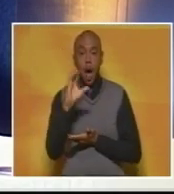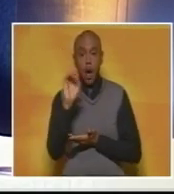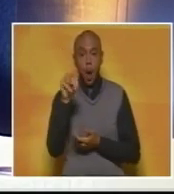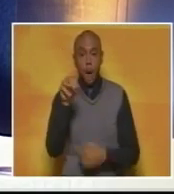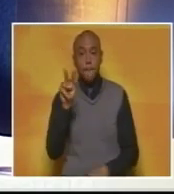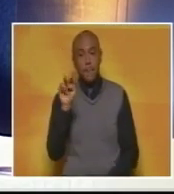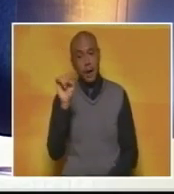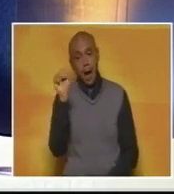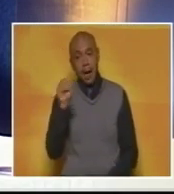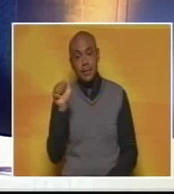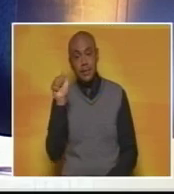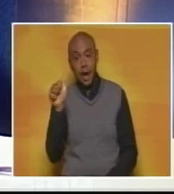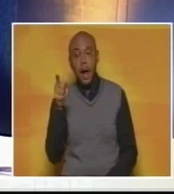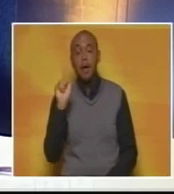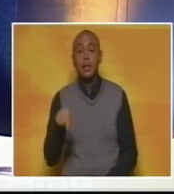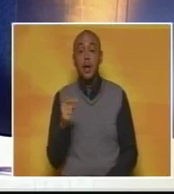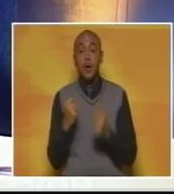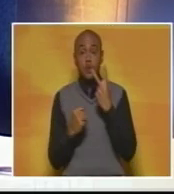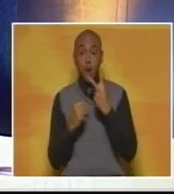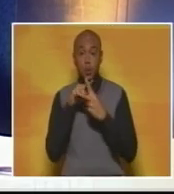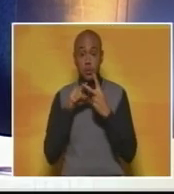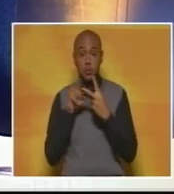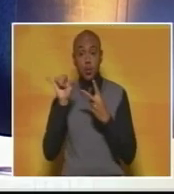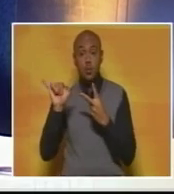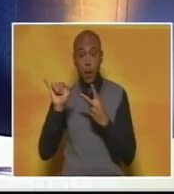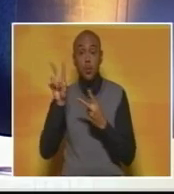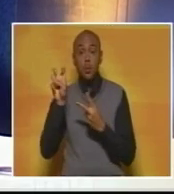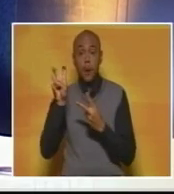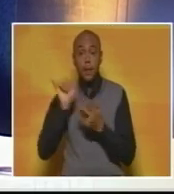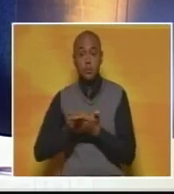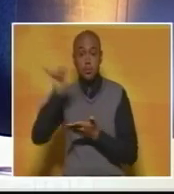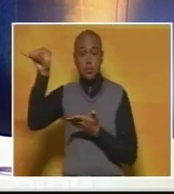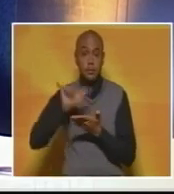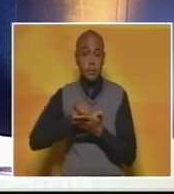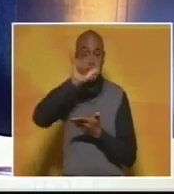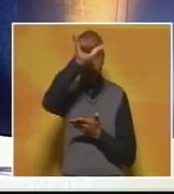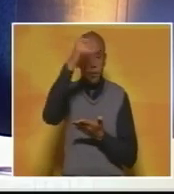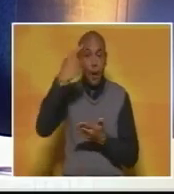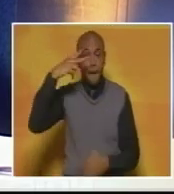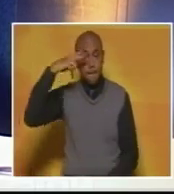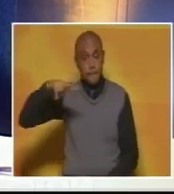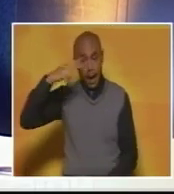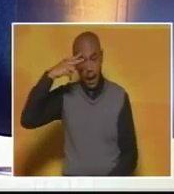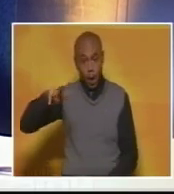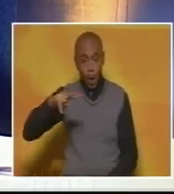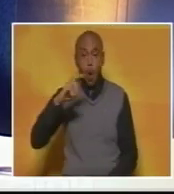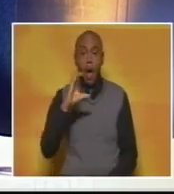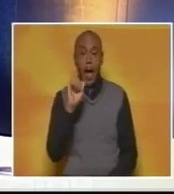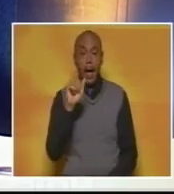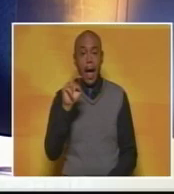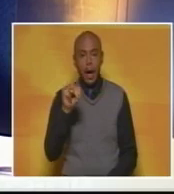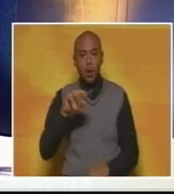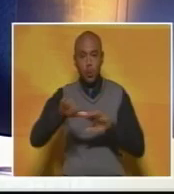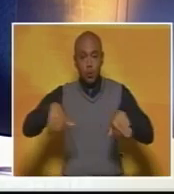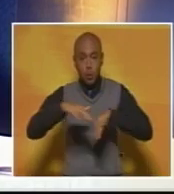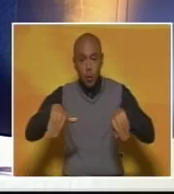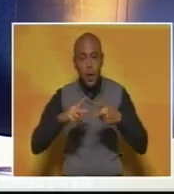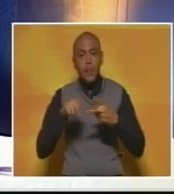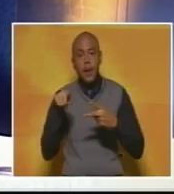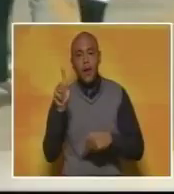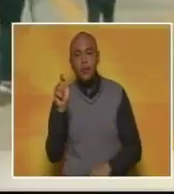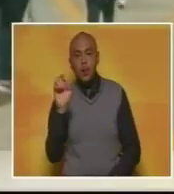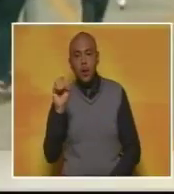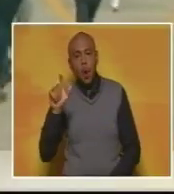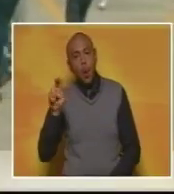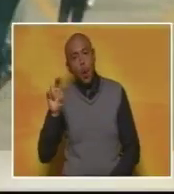Ramón Velázquez, informó que activarán 2 nuevas rutas internacionales hacia México, específicamente Cancún y Toluca, a partir del 15 de noviembre.